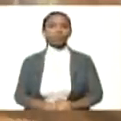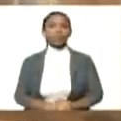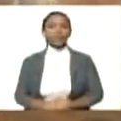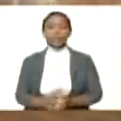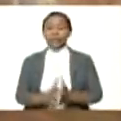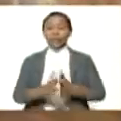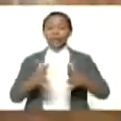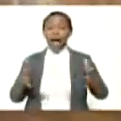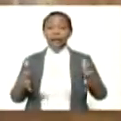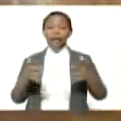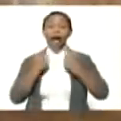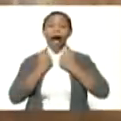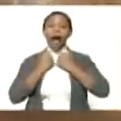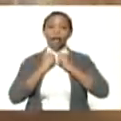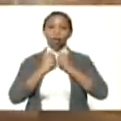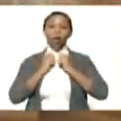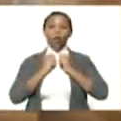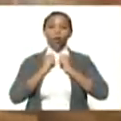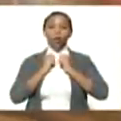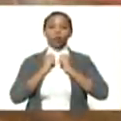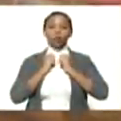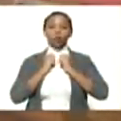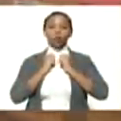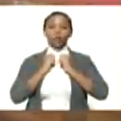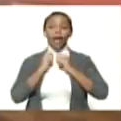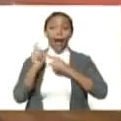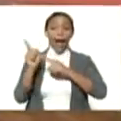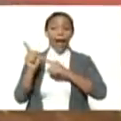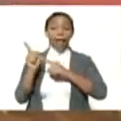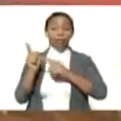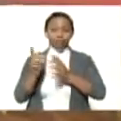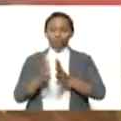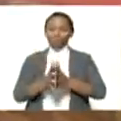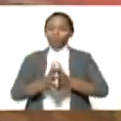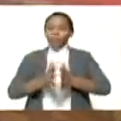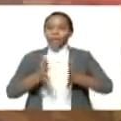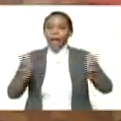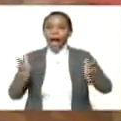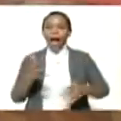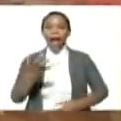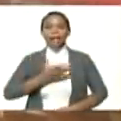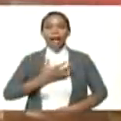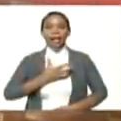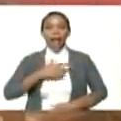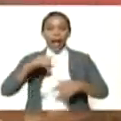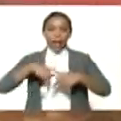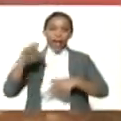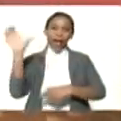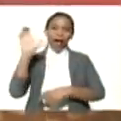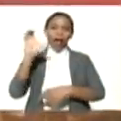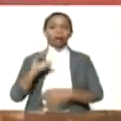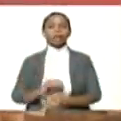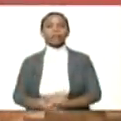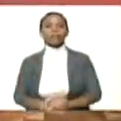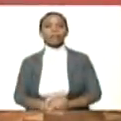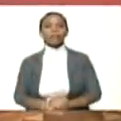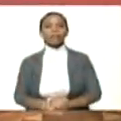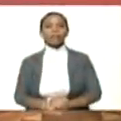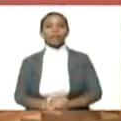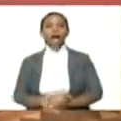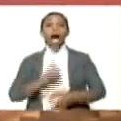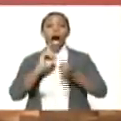tan grandes, Aristóbulo fue un gran alcalde para la ciudad. Uno